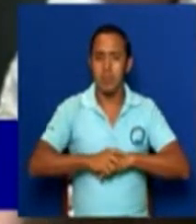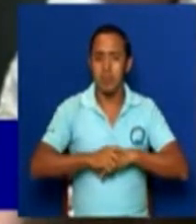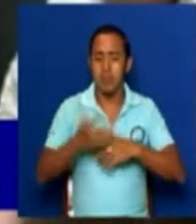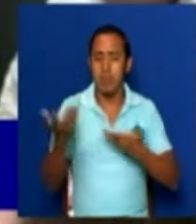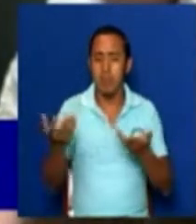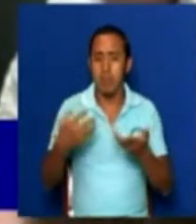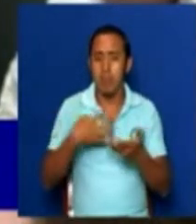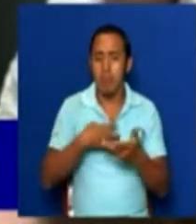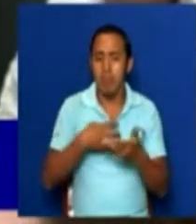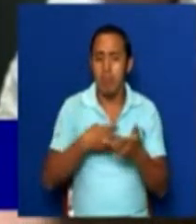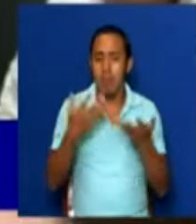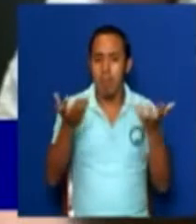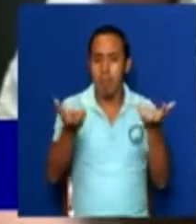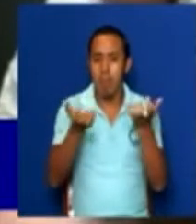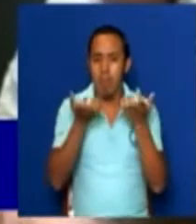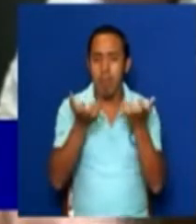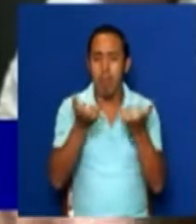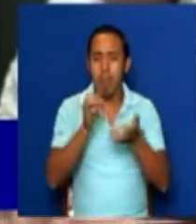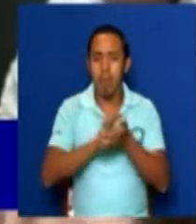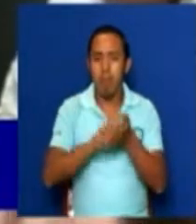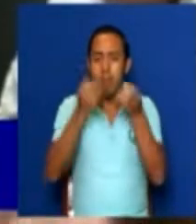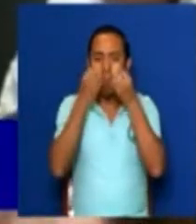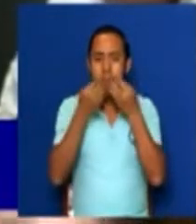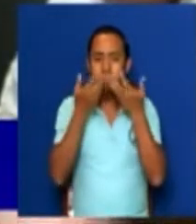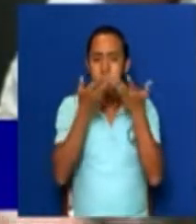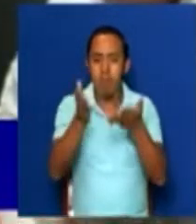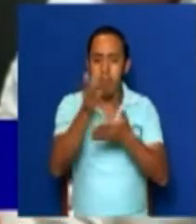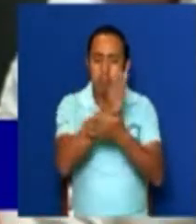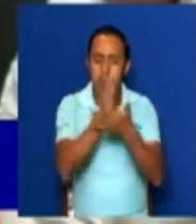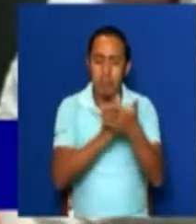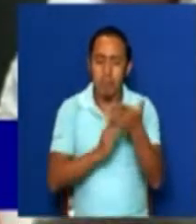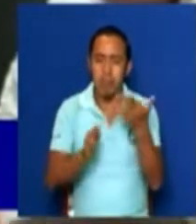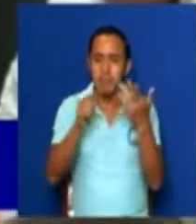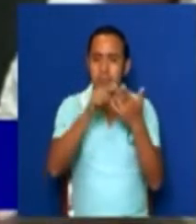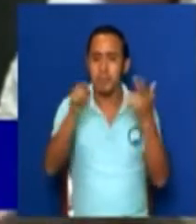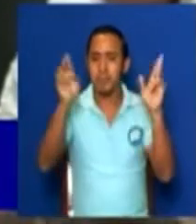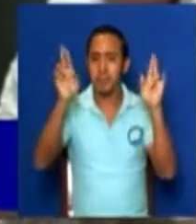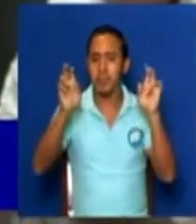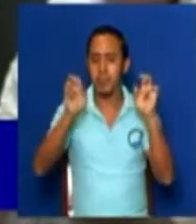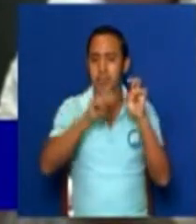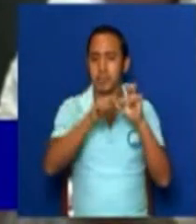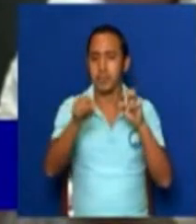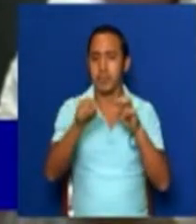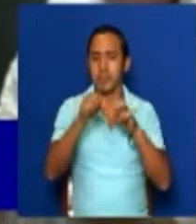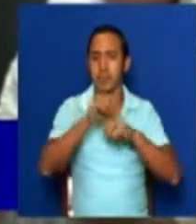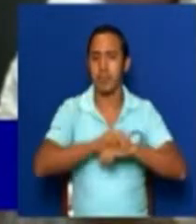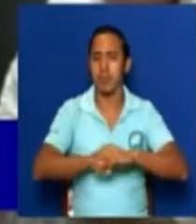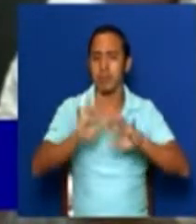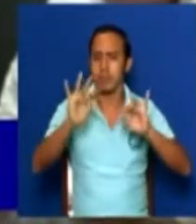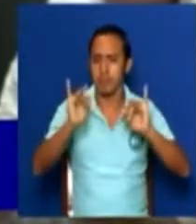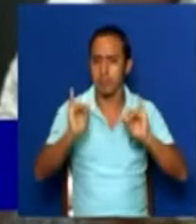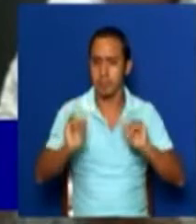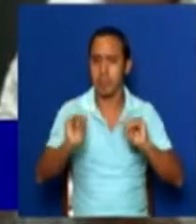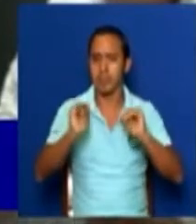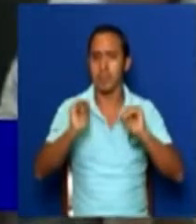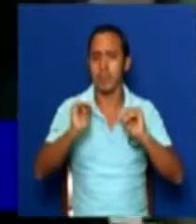Nosotros queremos referirnos ahora a algunos de esos aspectos que fueron abordados en este estudio y que tienen que ver con la temática